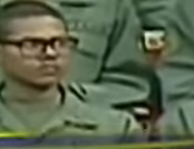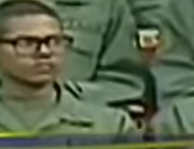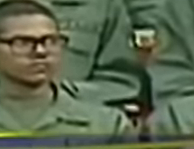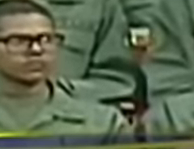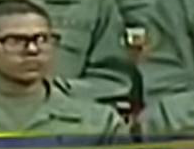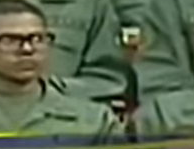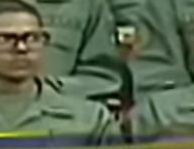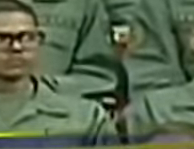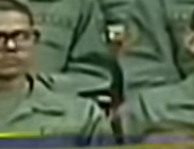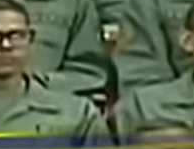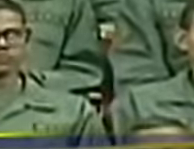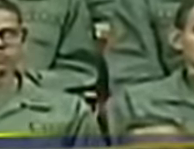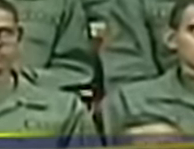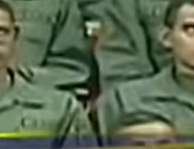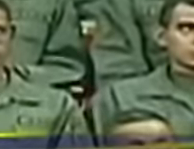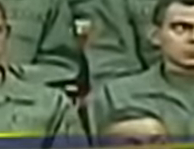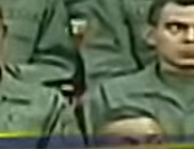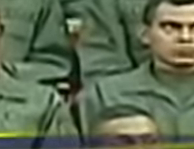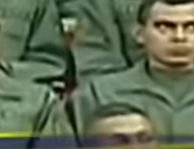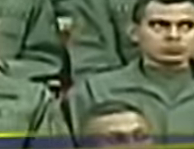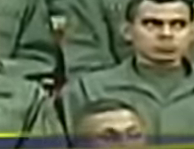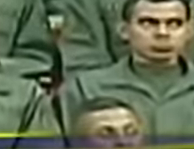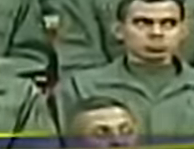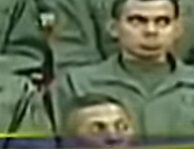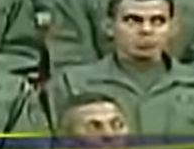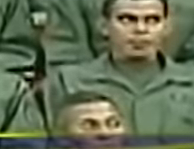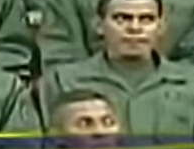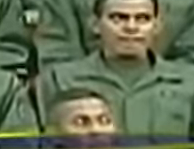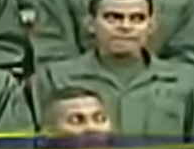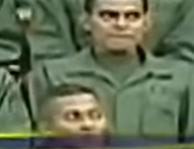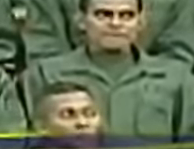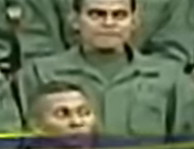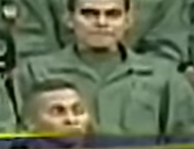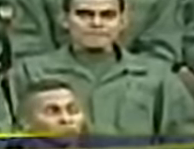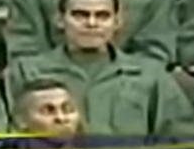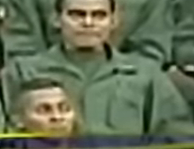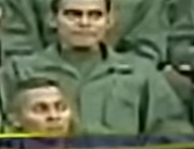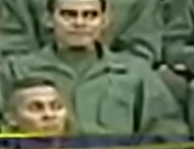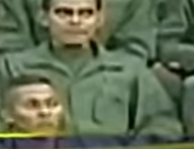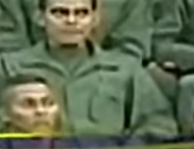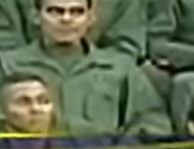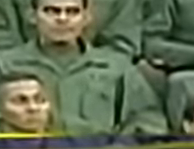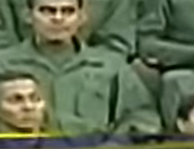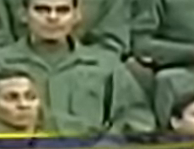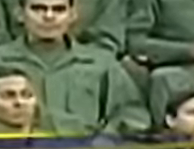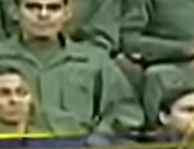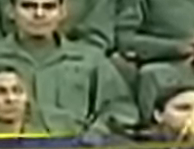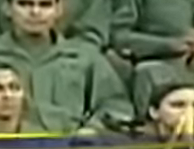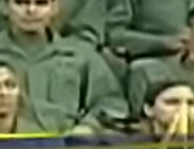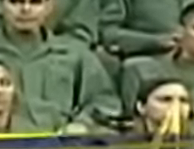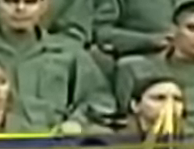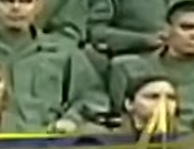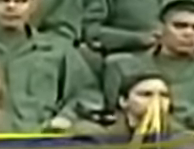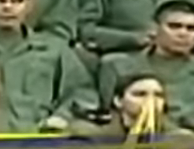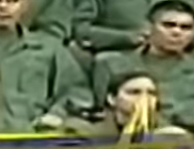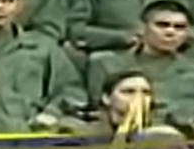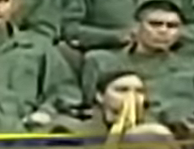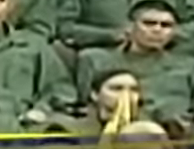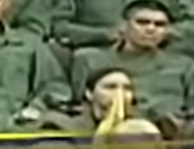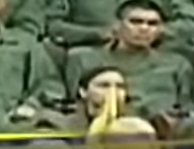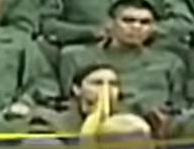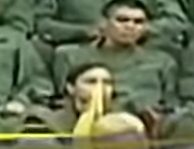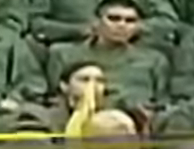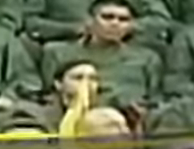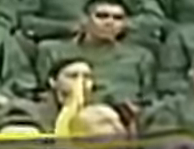Francia, Holanda, etcétera. Así que esa voracidad que no descansó